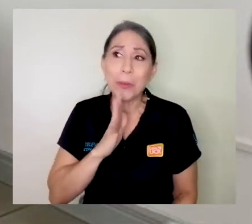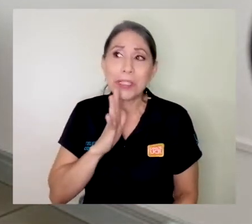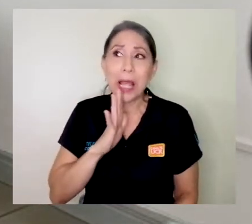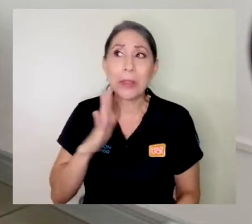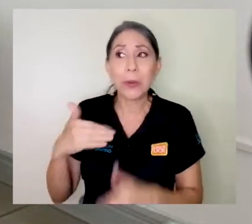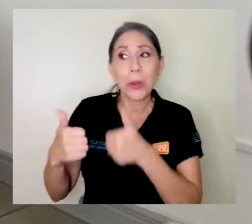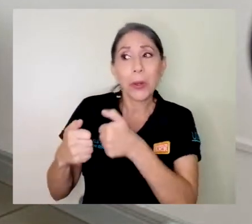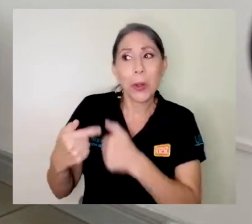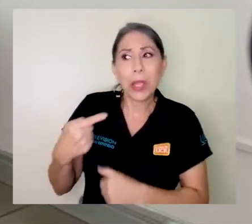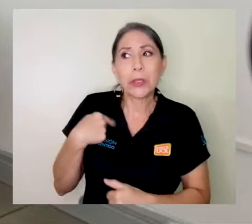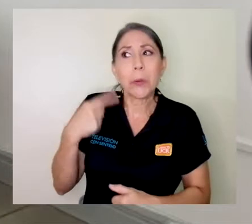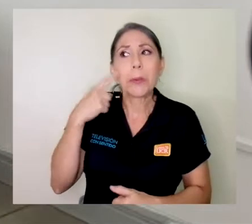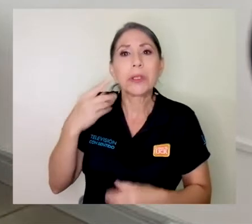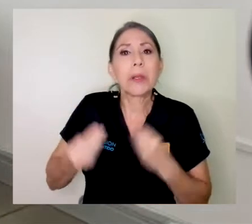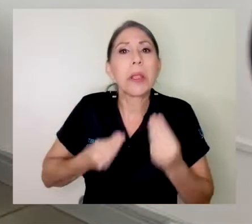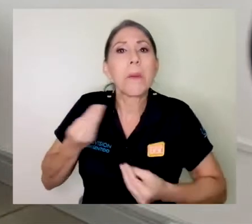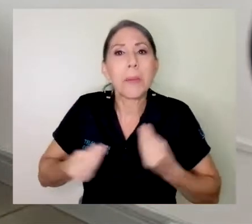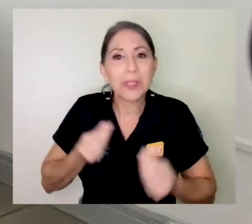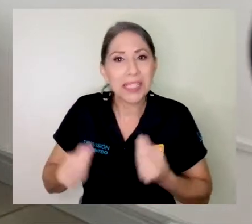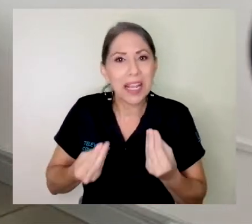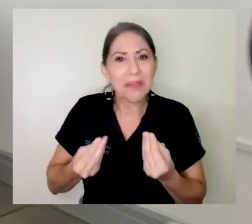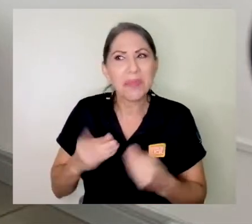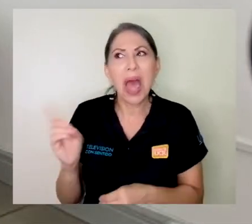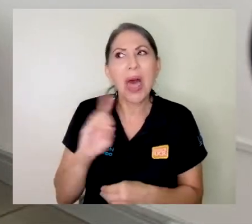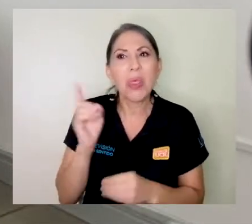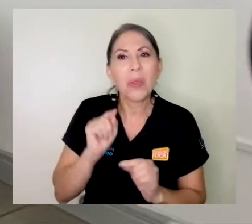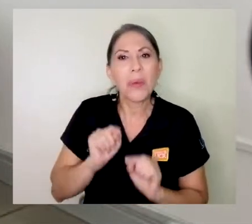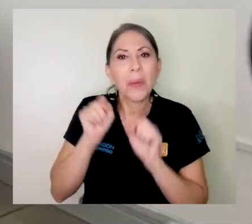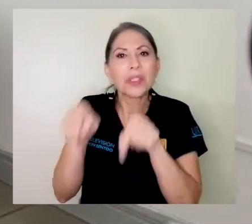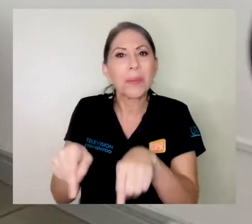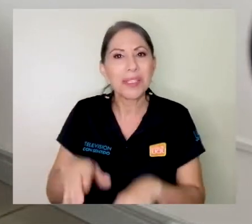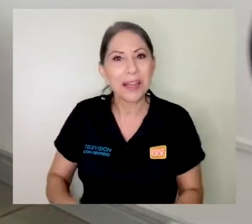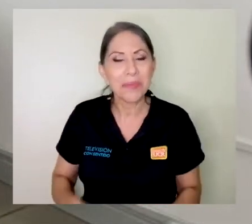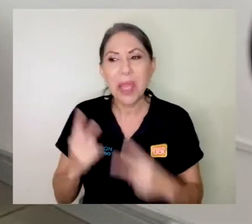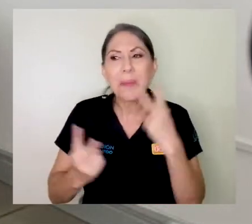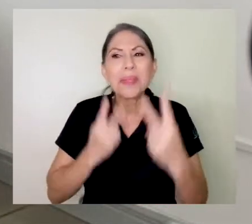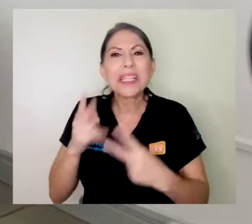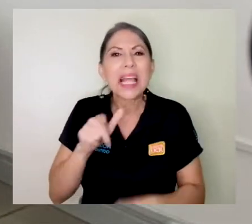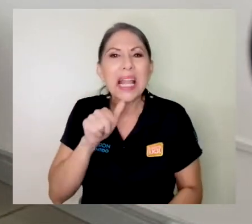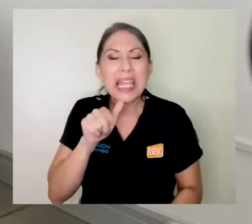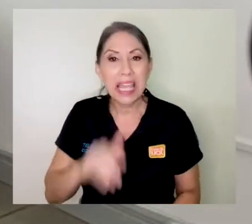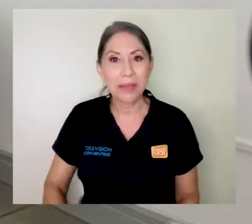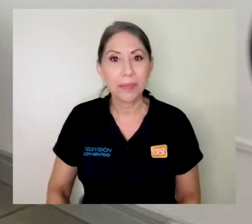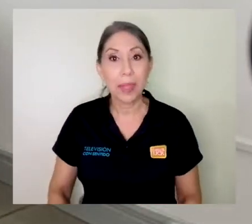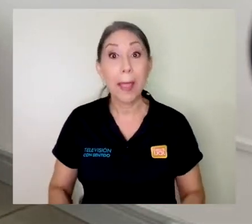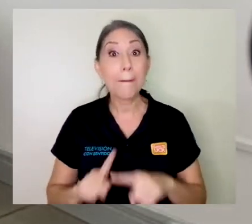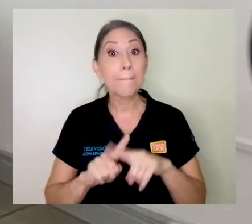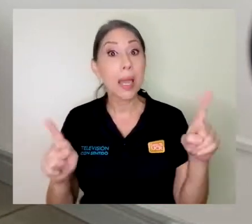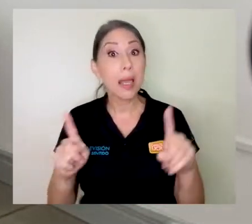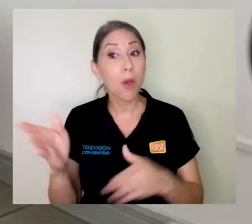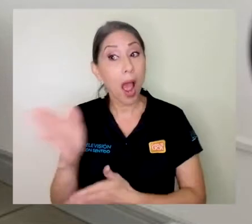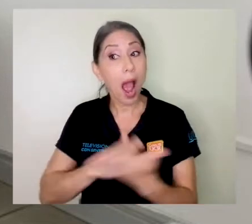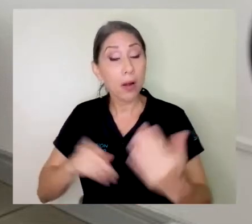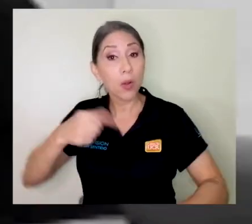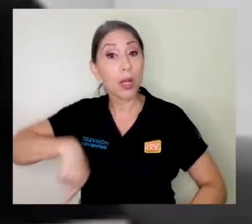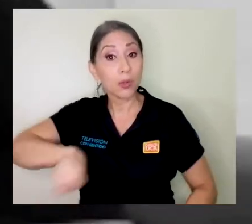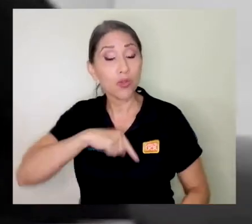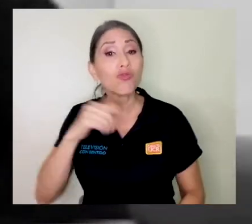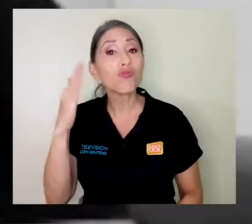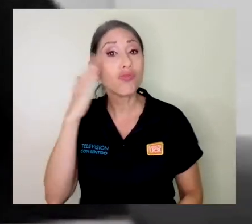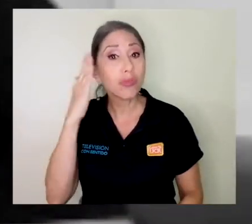a hacer, mi novia y yo, dónde lo vamos a pasar, a quién vamos a visitar. Sin embargo, si hay algo que tenemos claro es